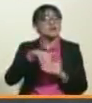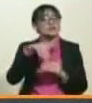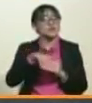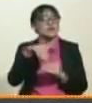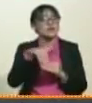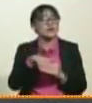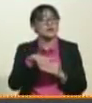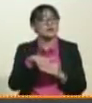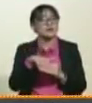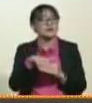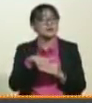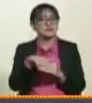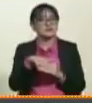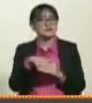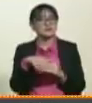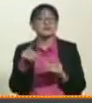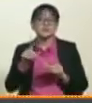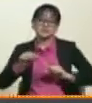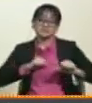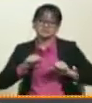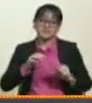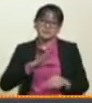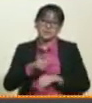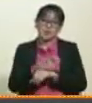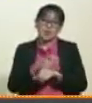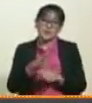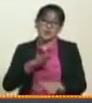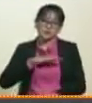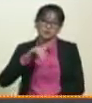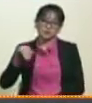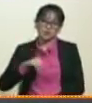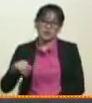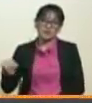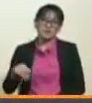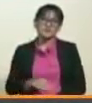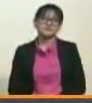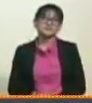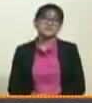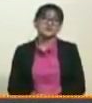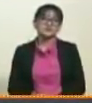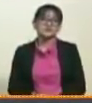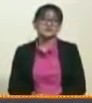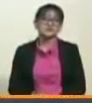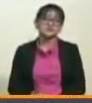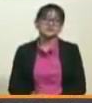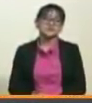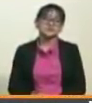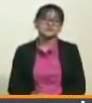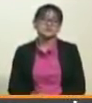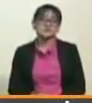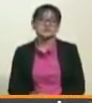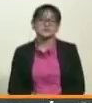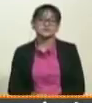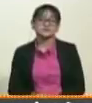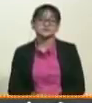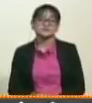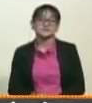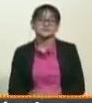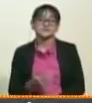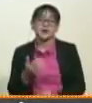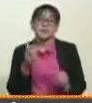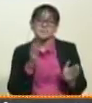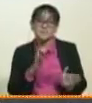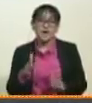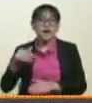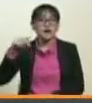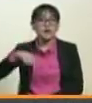la gestión de nuestro querido gobernador mal inclusive señorita están llamando a la segregación eléctrica un plan